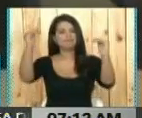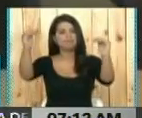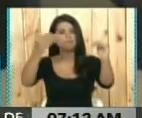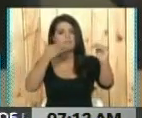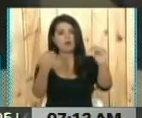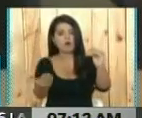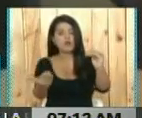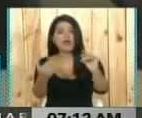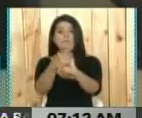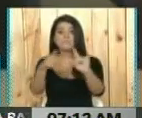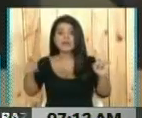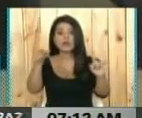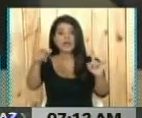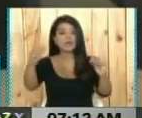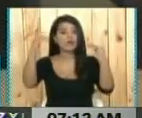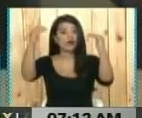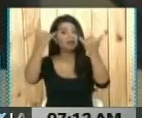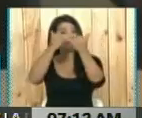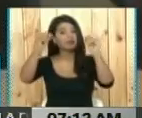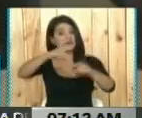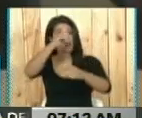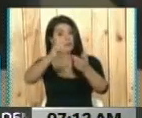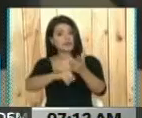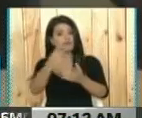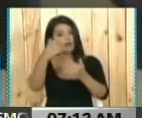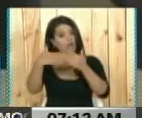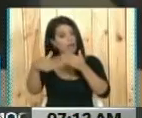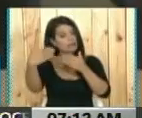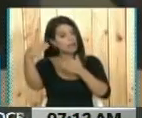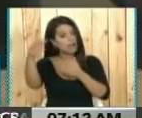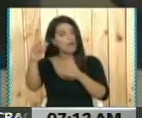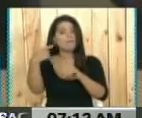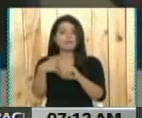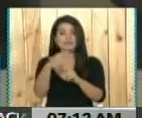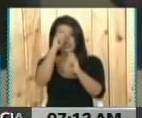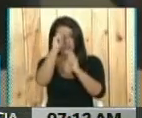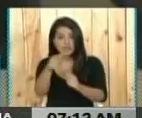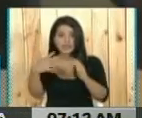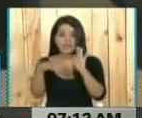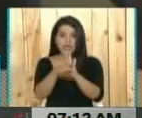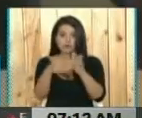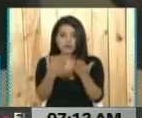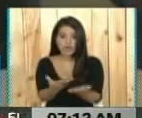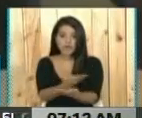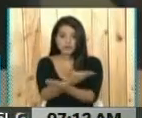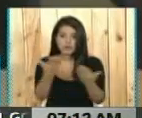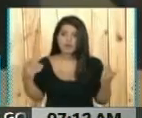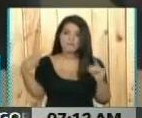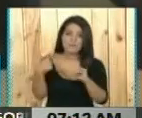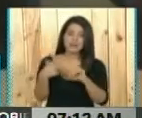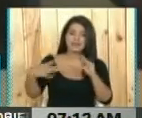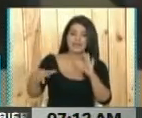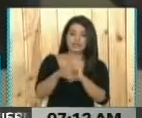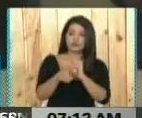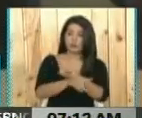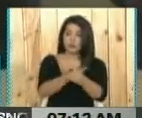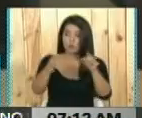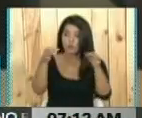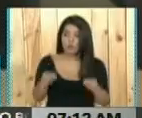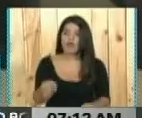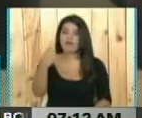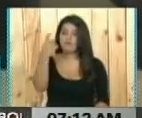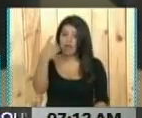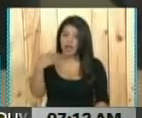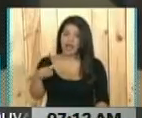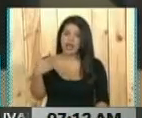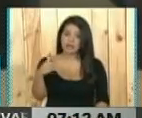camino de la independencia plena es largo, el camino de la reivindicación de sus derechos universales, de los derechos humanos plenos, todavía es